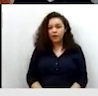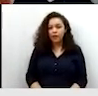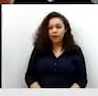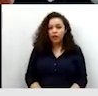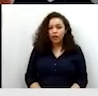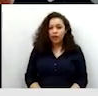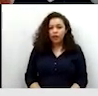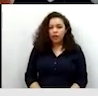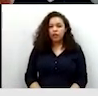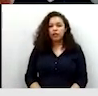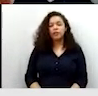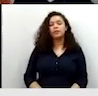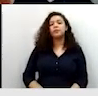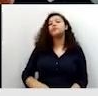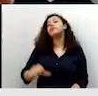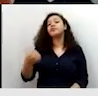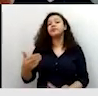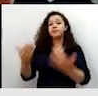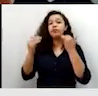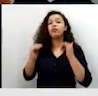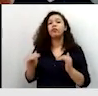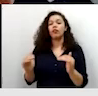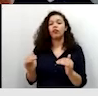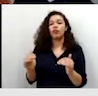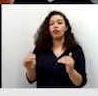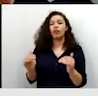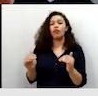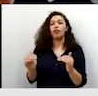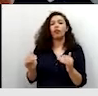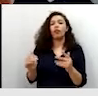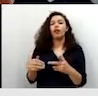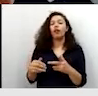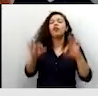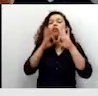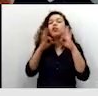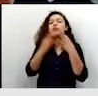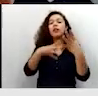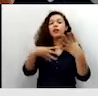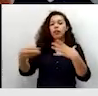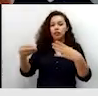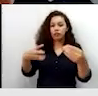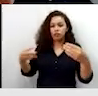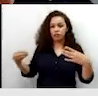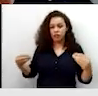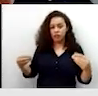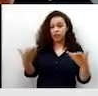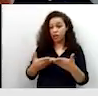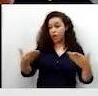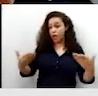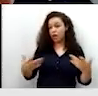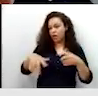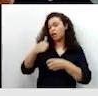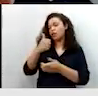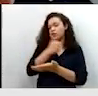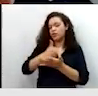Y otra que viene siendo por parte de los vehículos de contagio, lo de vectores. Actualmente la Ciudad de México